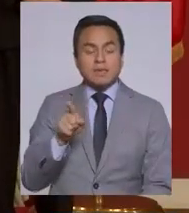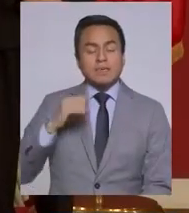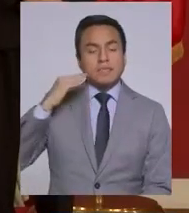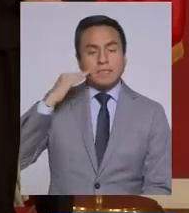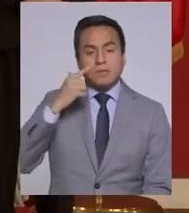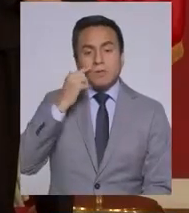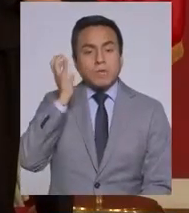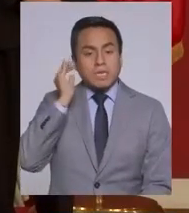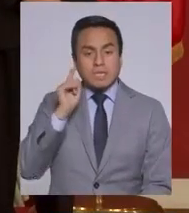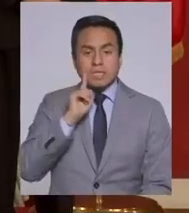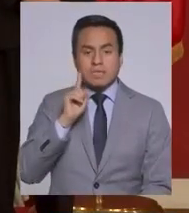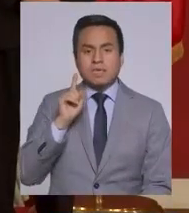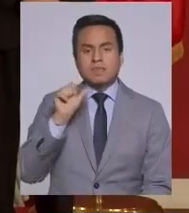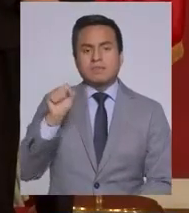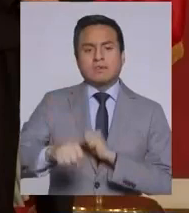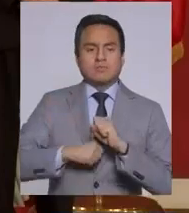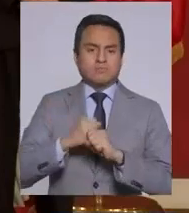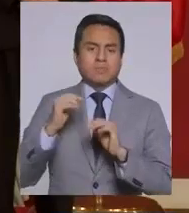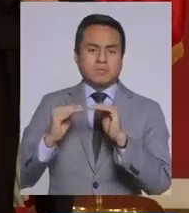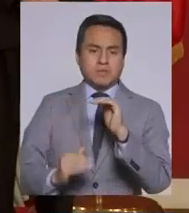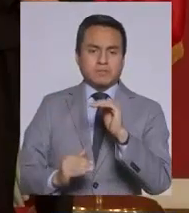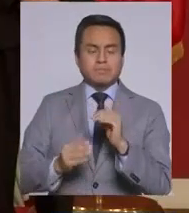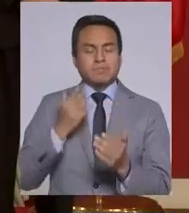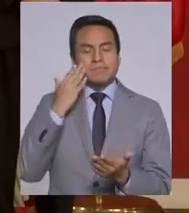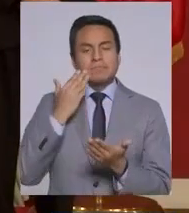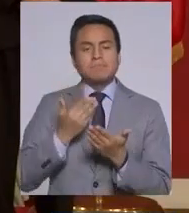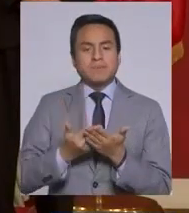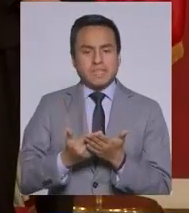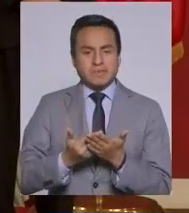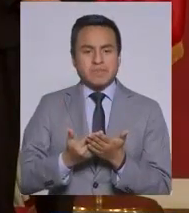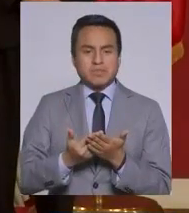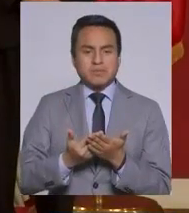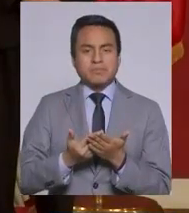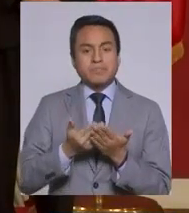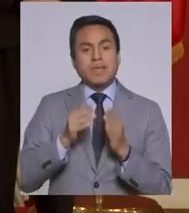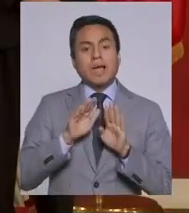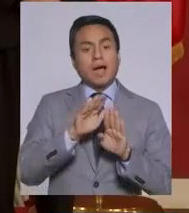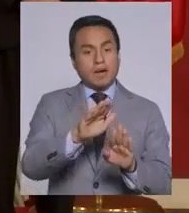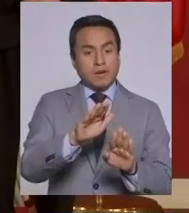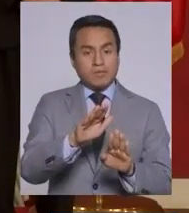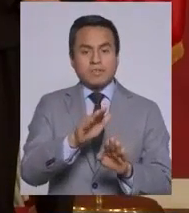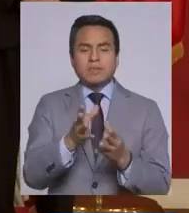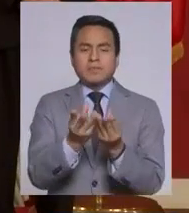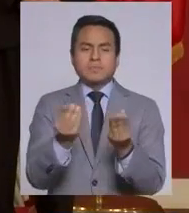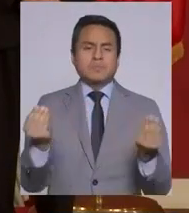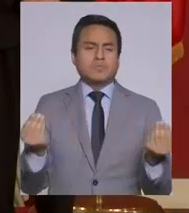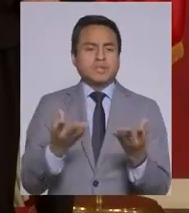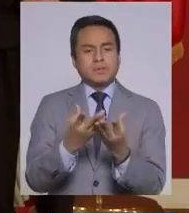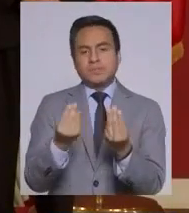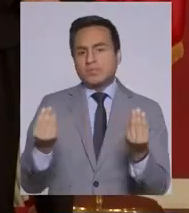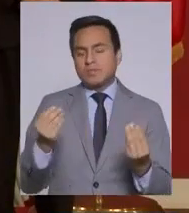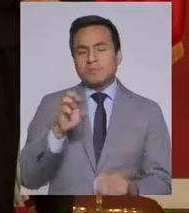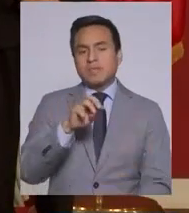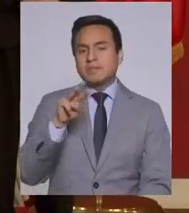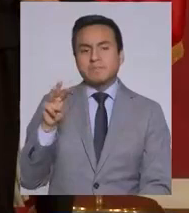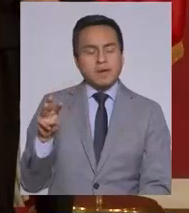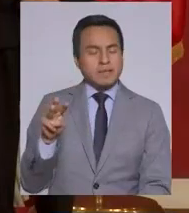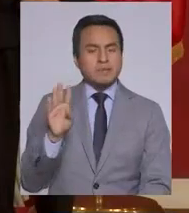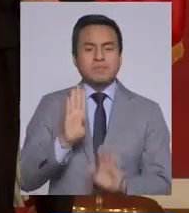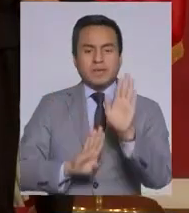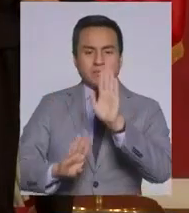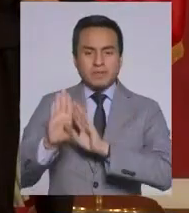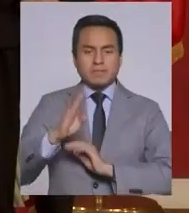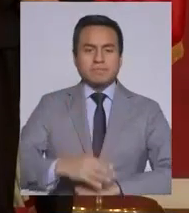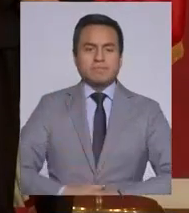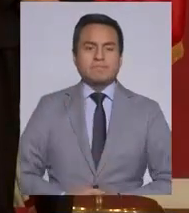o niños menores de 6 años. Es un beneficio que va a favorecer a muchas, muchas padres, madres y